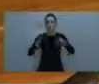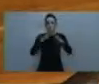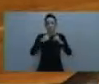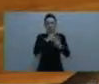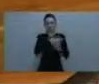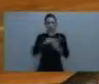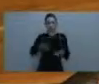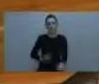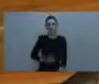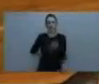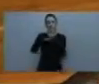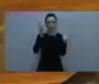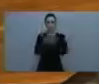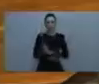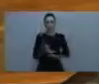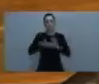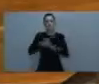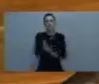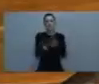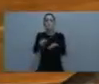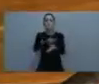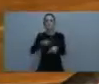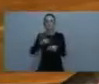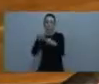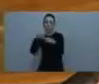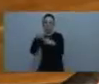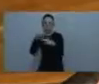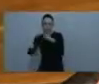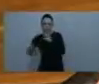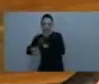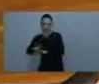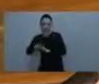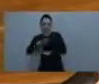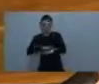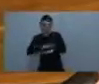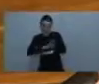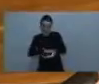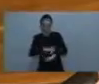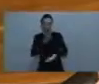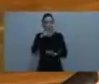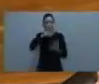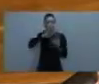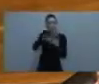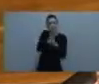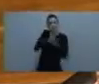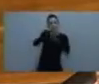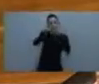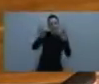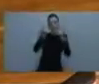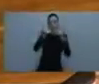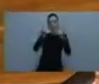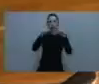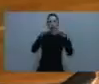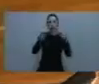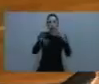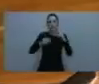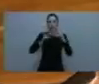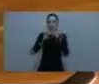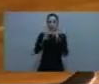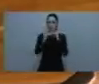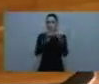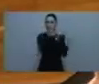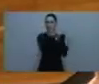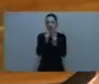en mayoría política de izquierda, porque es muy evidente para dar estabilidad a Asturias y al